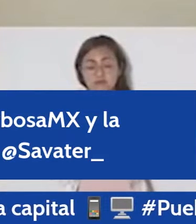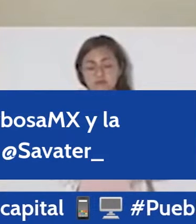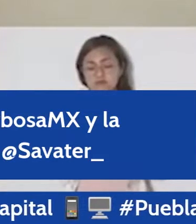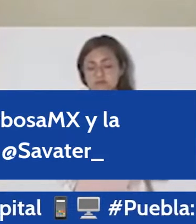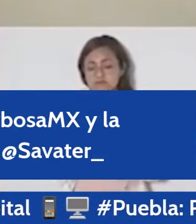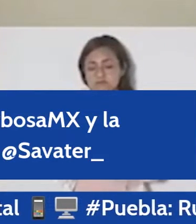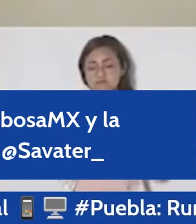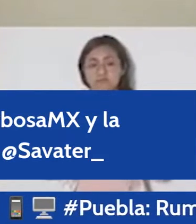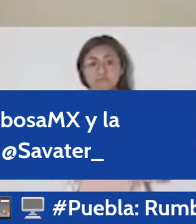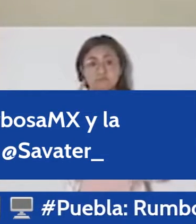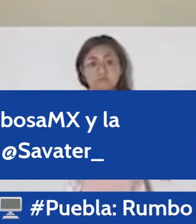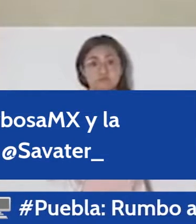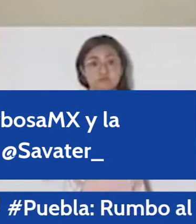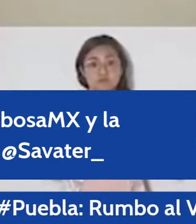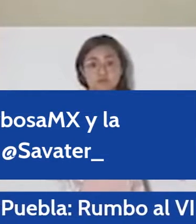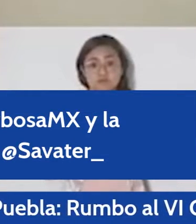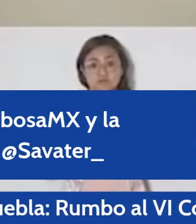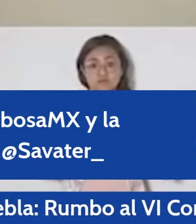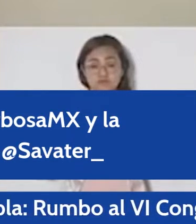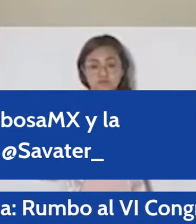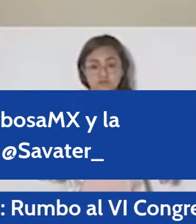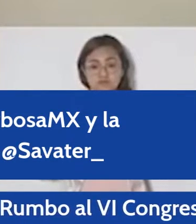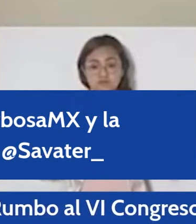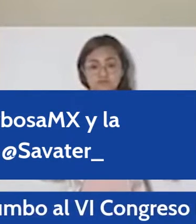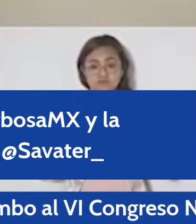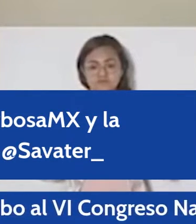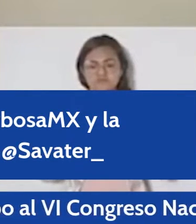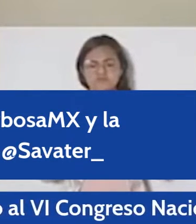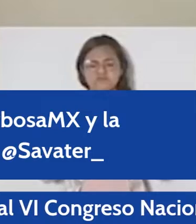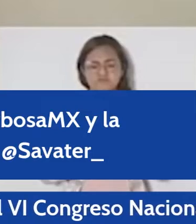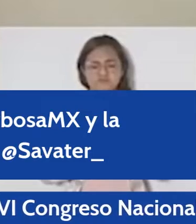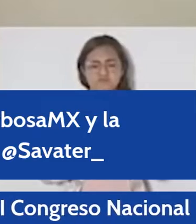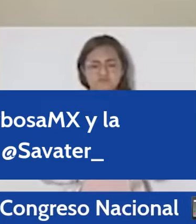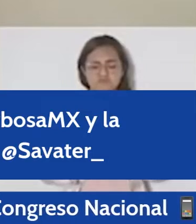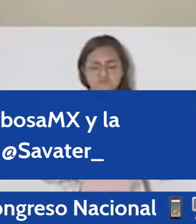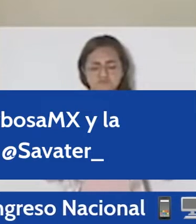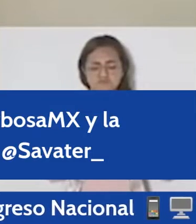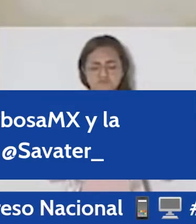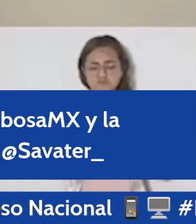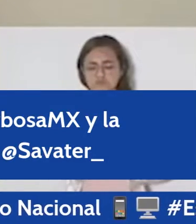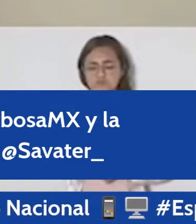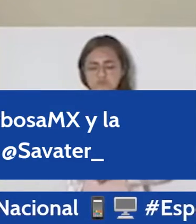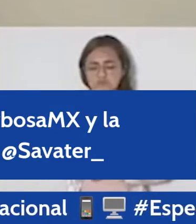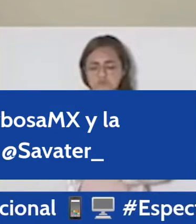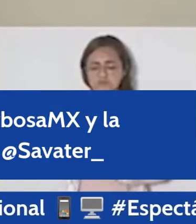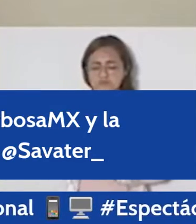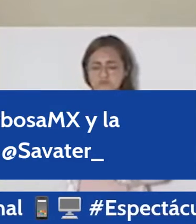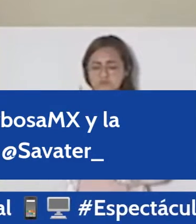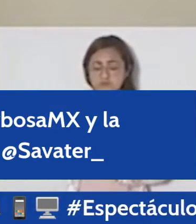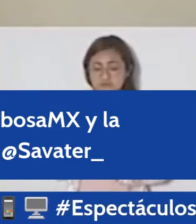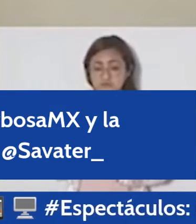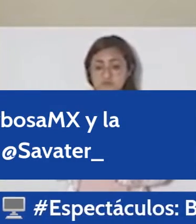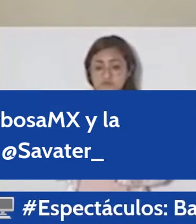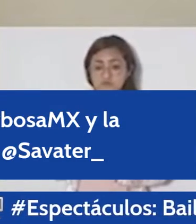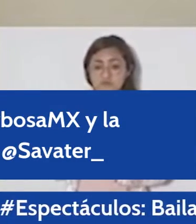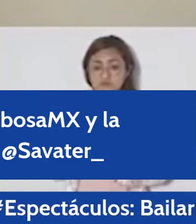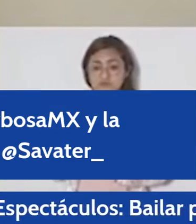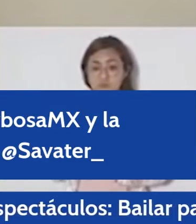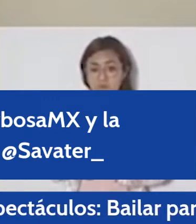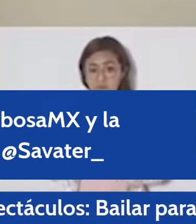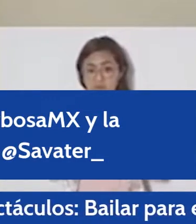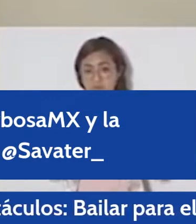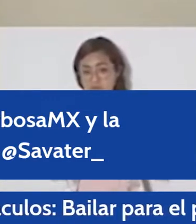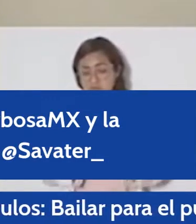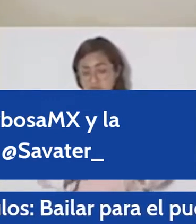charla va a ser entre tres personas sí Fernando savater el el eje